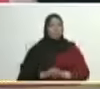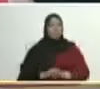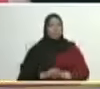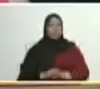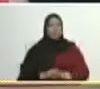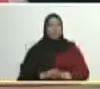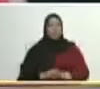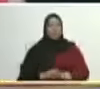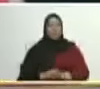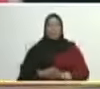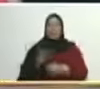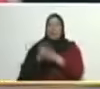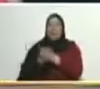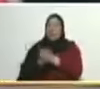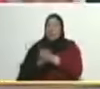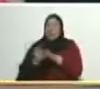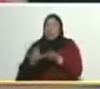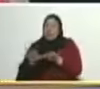secretario